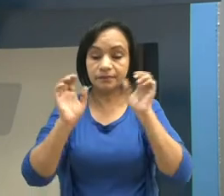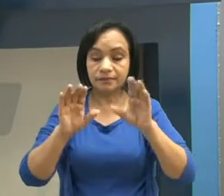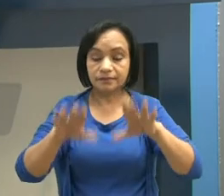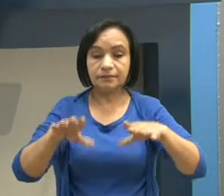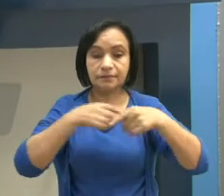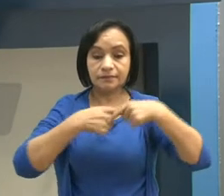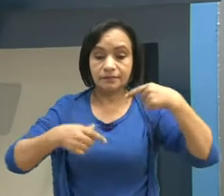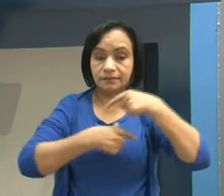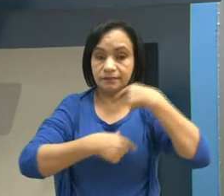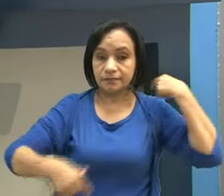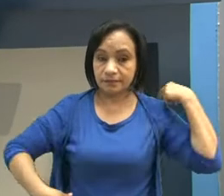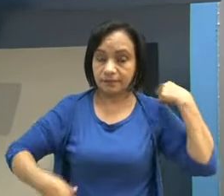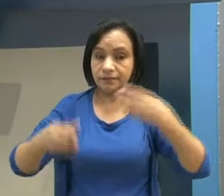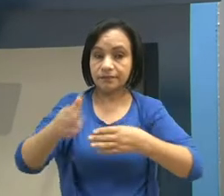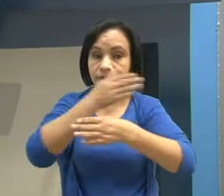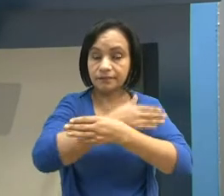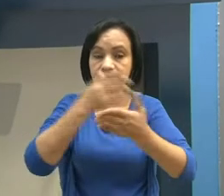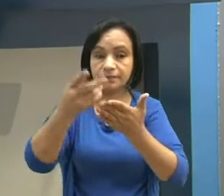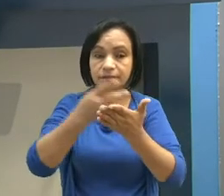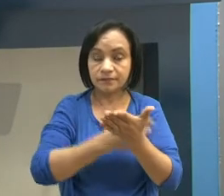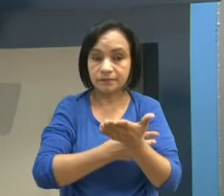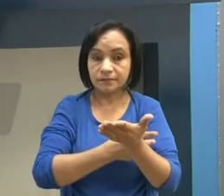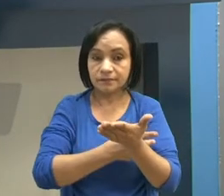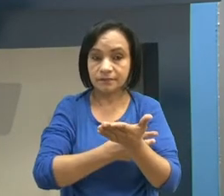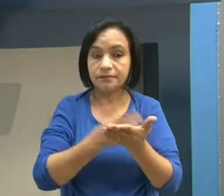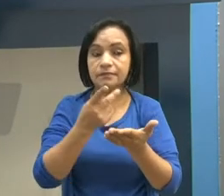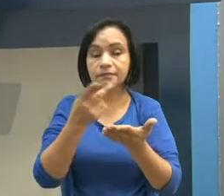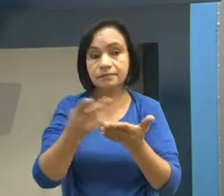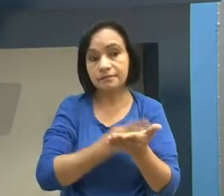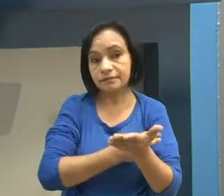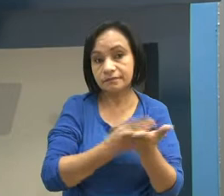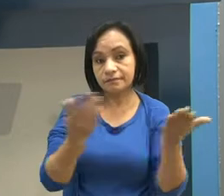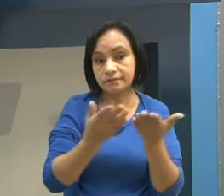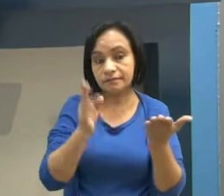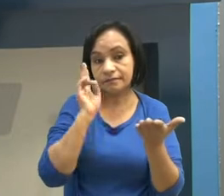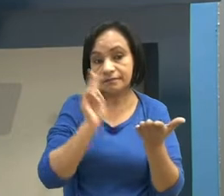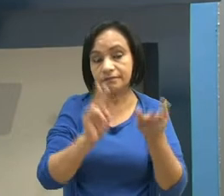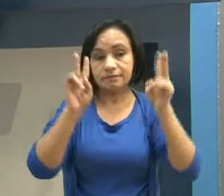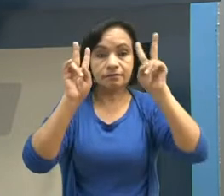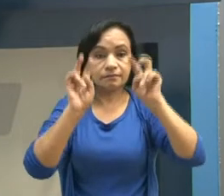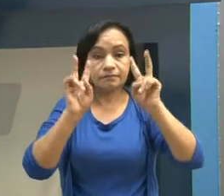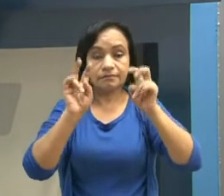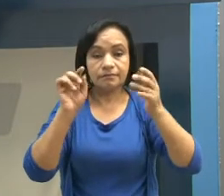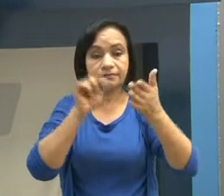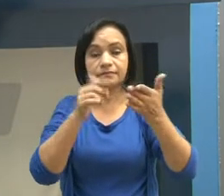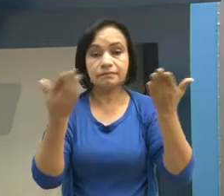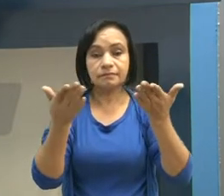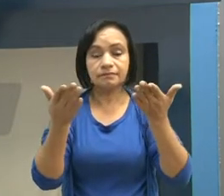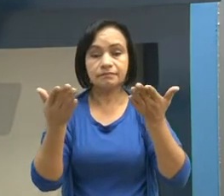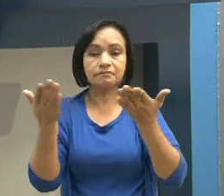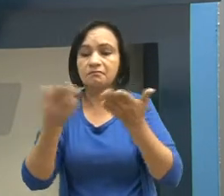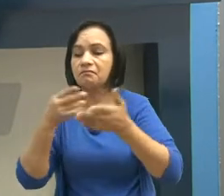poder. Antes, debo decirlo, los proyectos que se ejecutaban eran proyectos meramente vistos desde el punto de vista